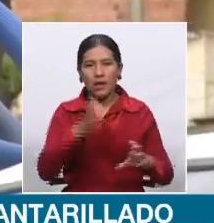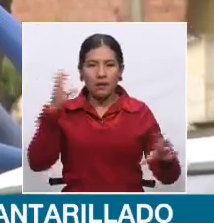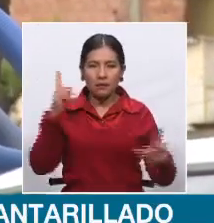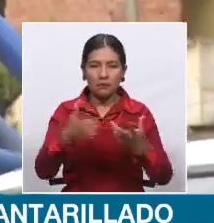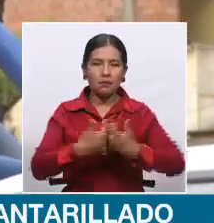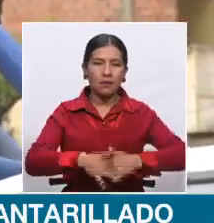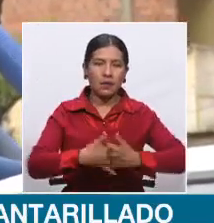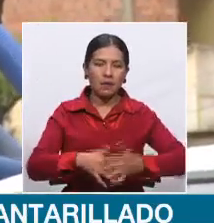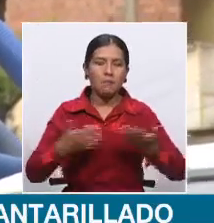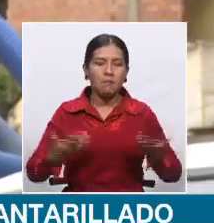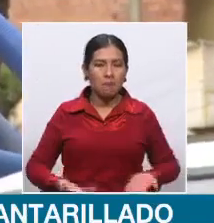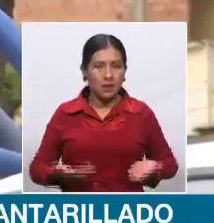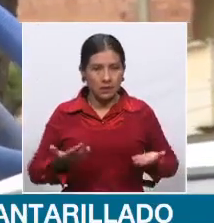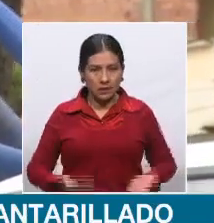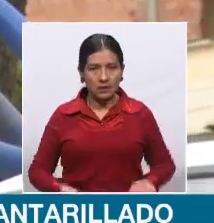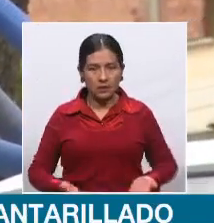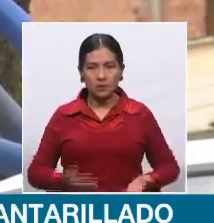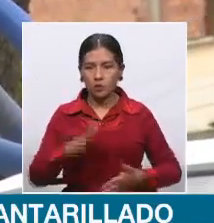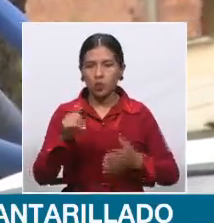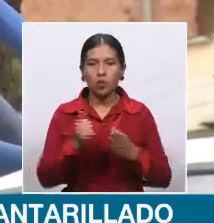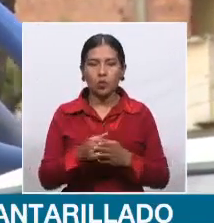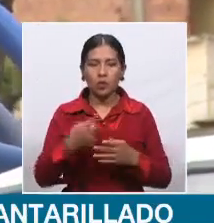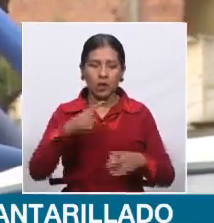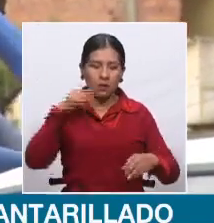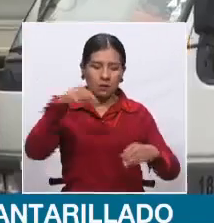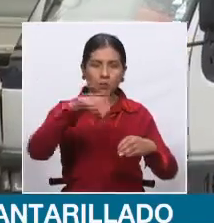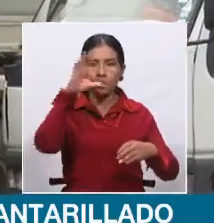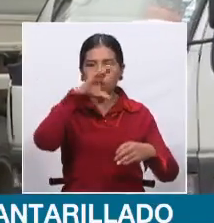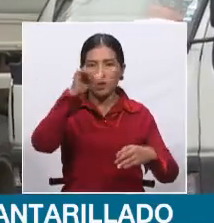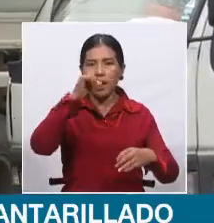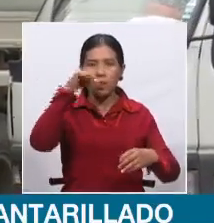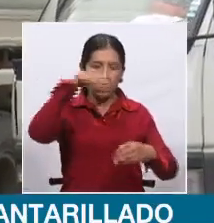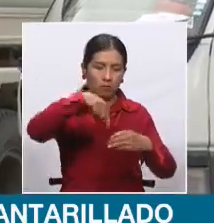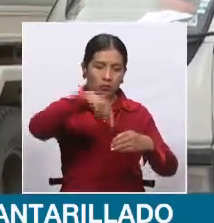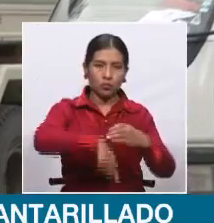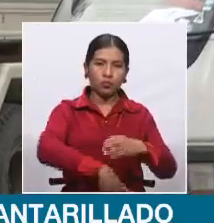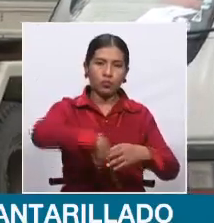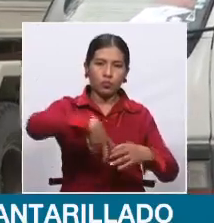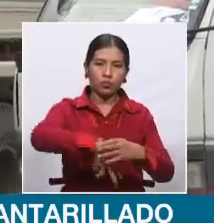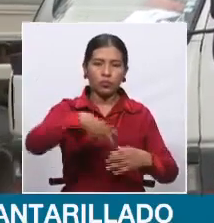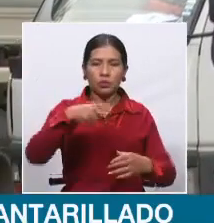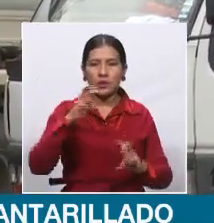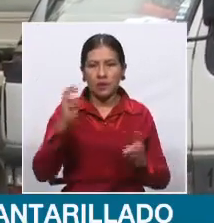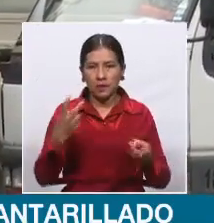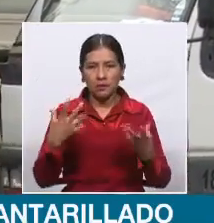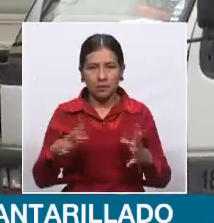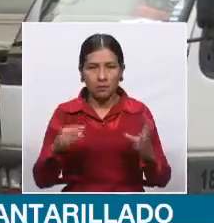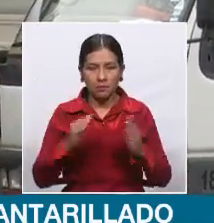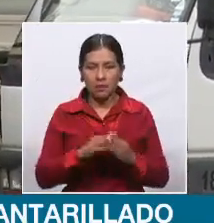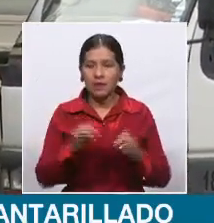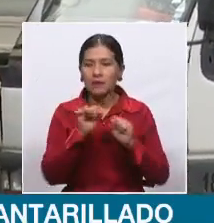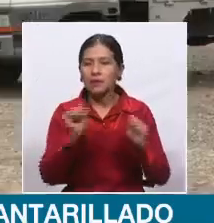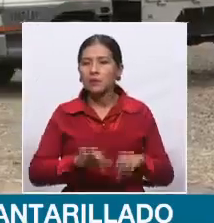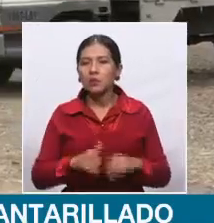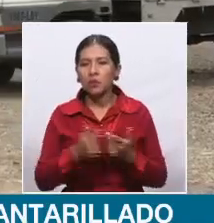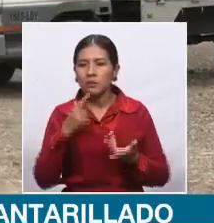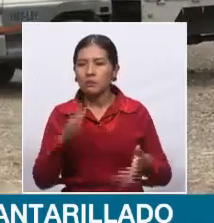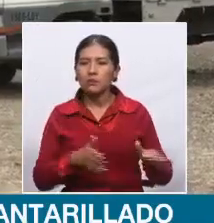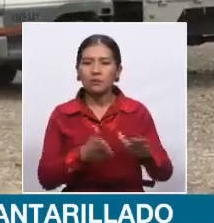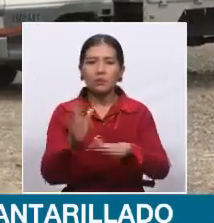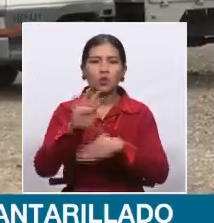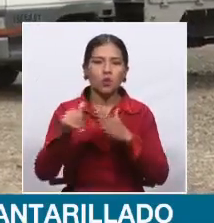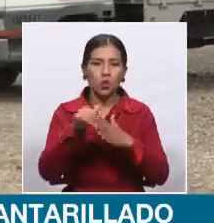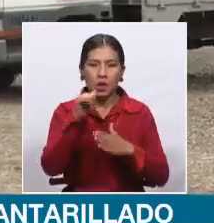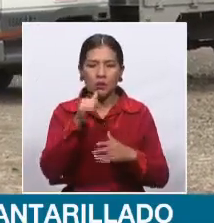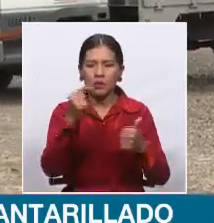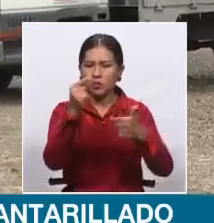maquinaria pesada, motobombas, tanques, sistemas de potabilización para el agua. En sí son más